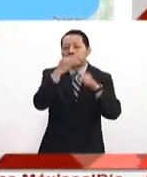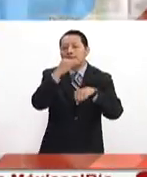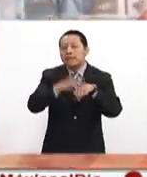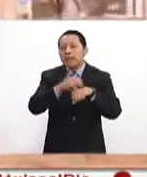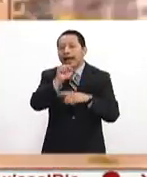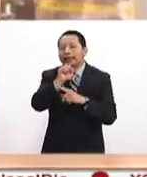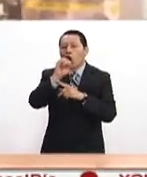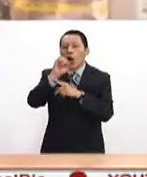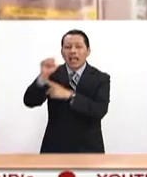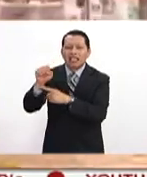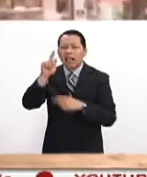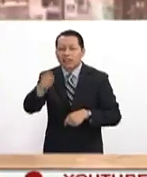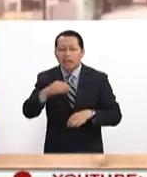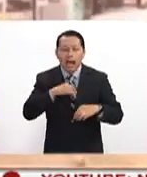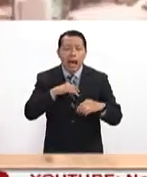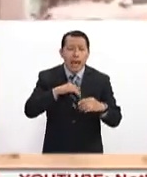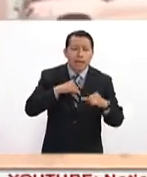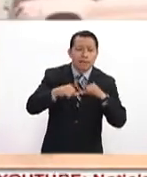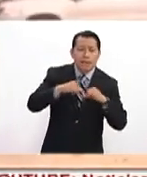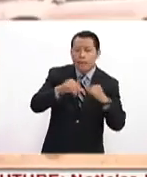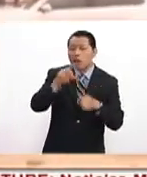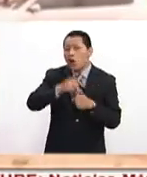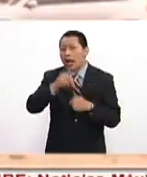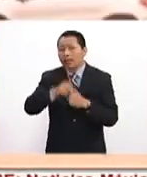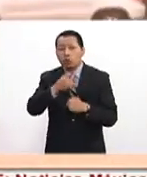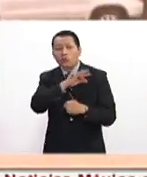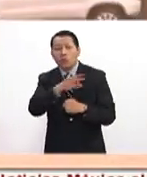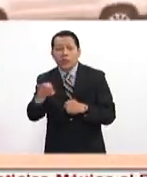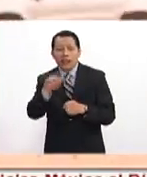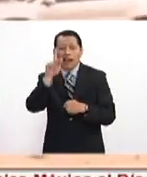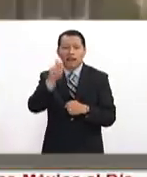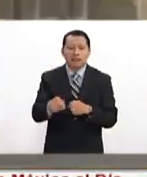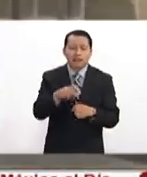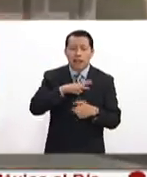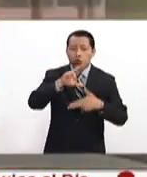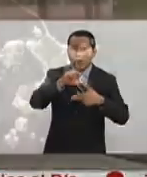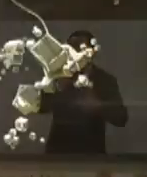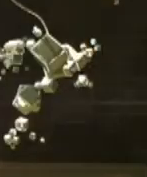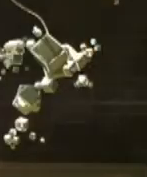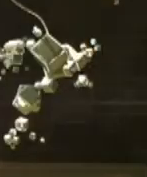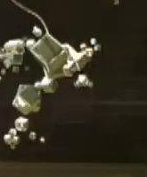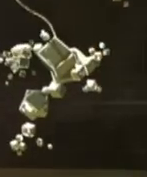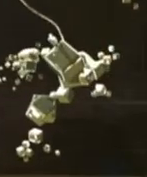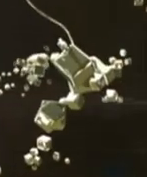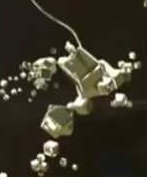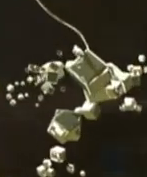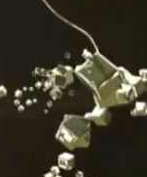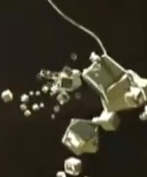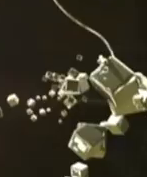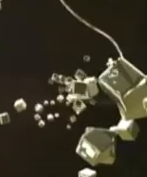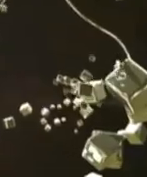SOS, un mapa de crisis y donaciones en línea para seguir el avance del huracán Irma.